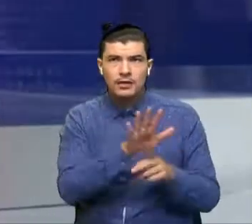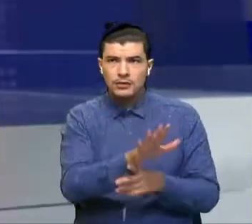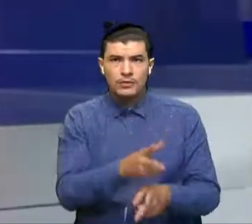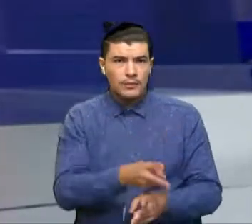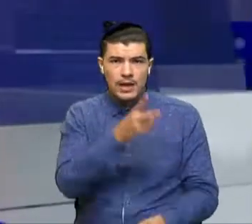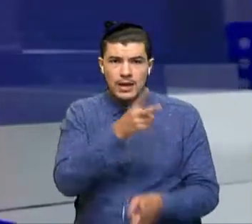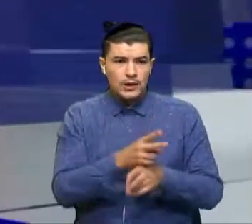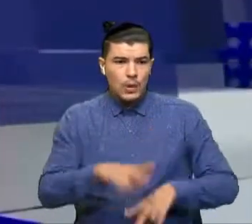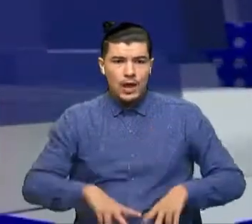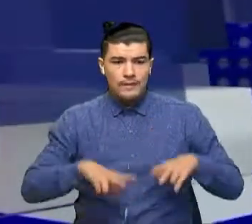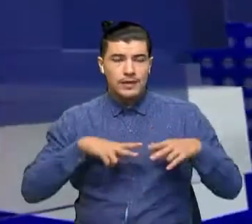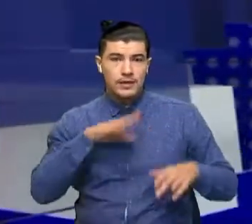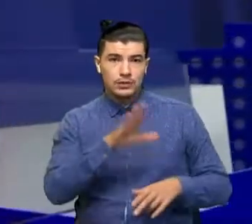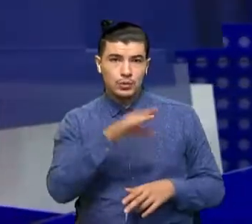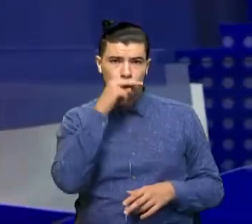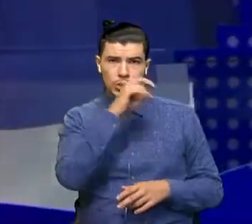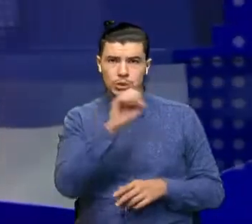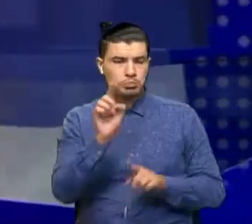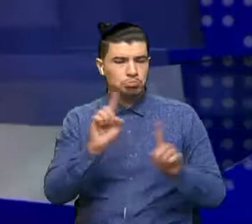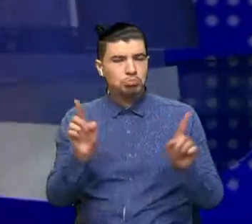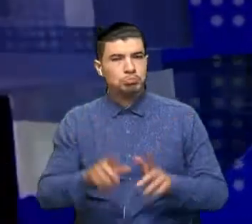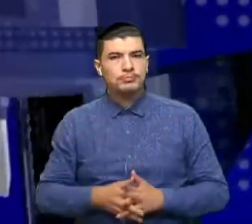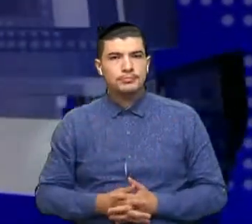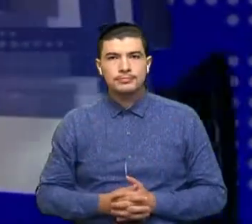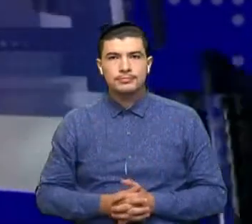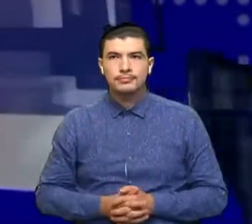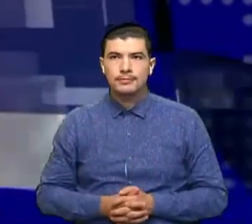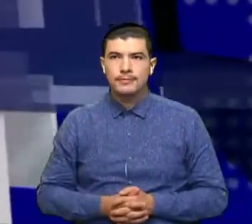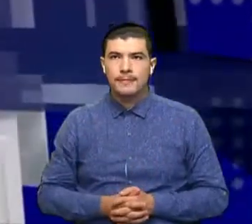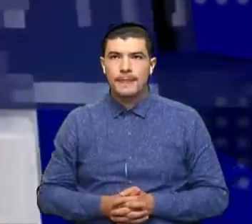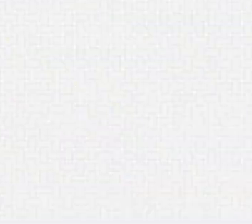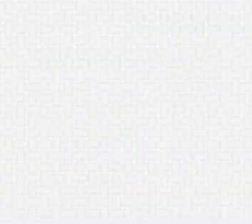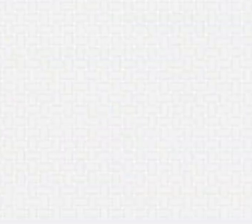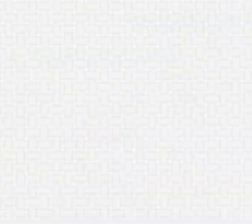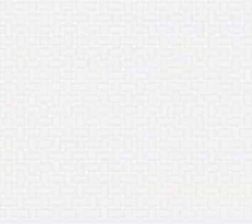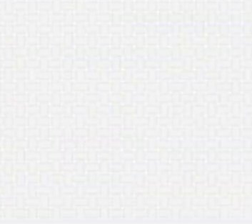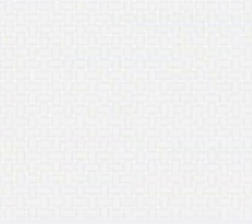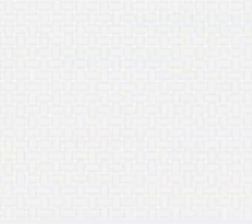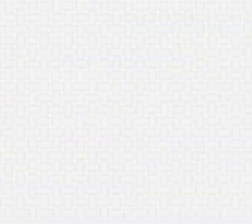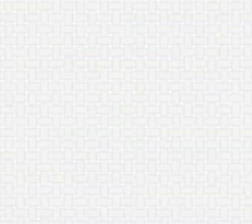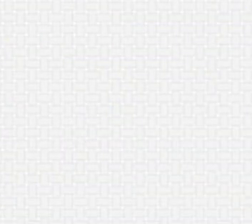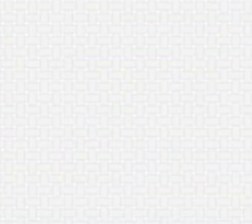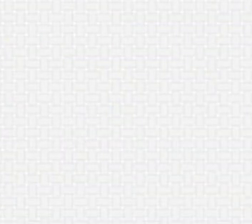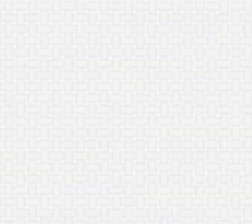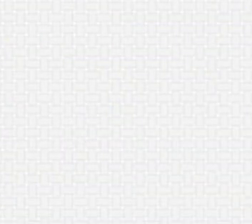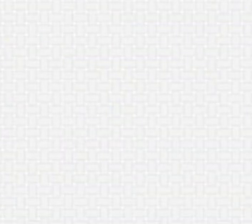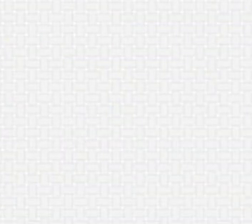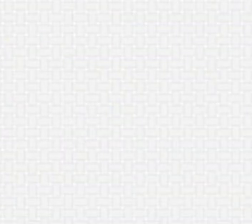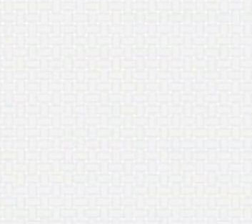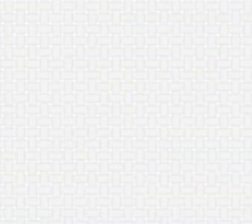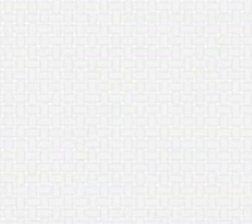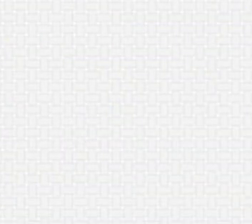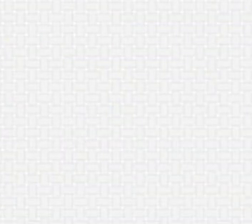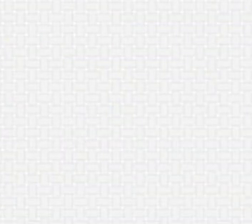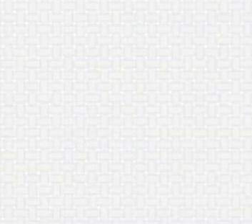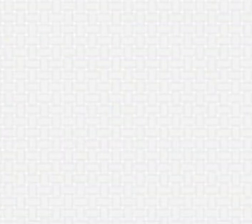menor. Canaltro.com